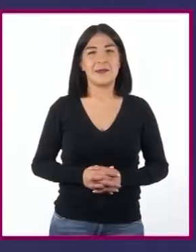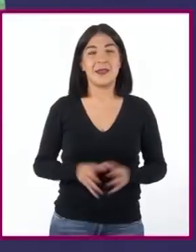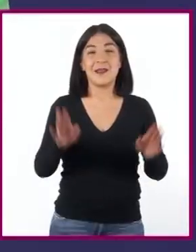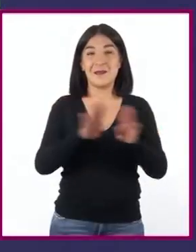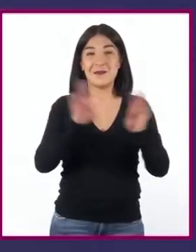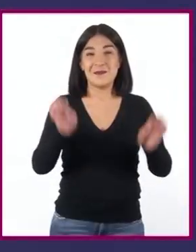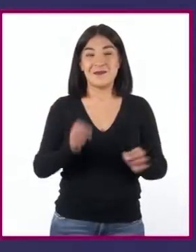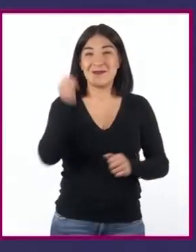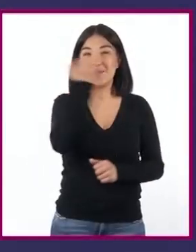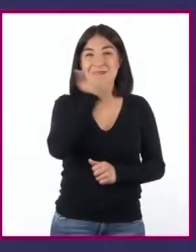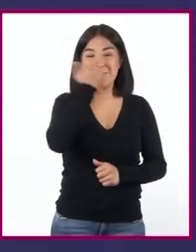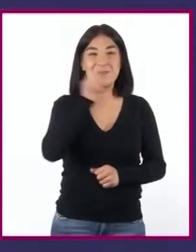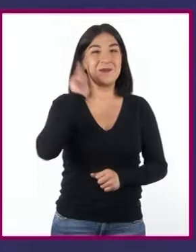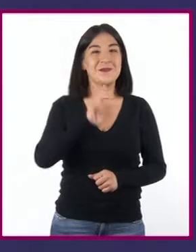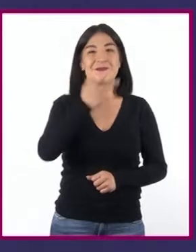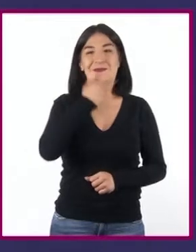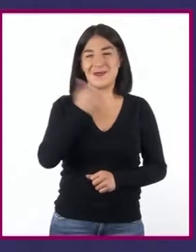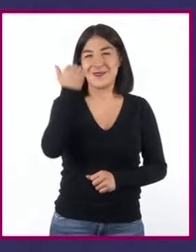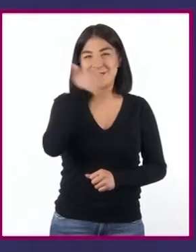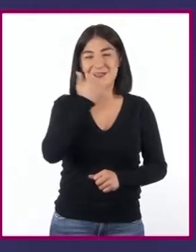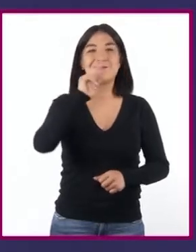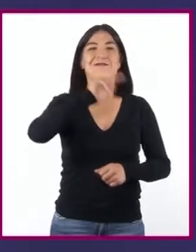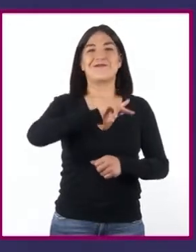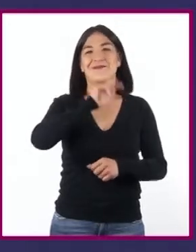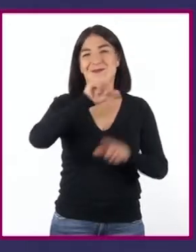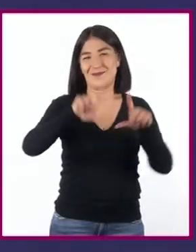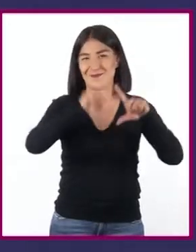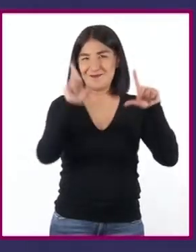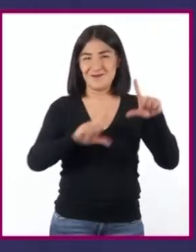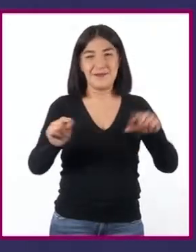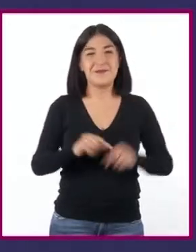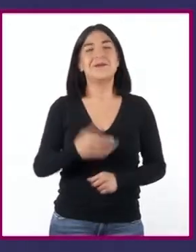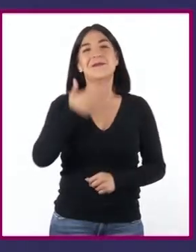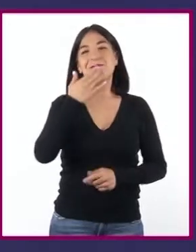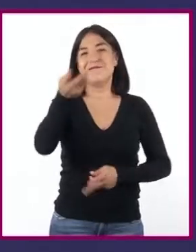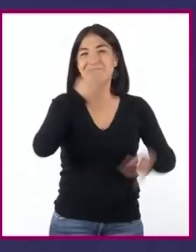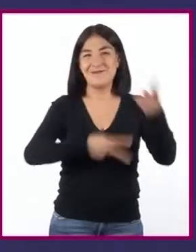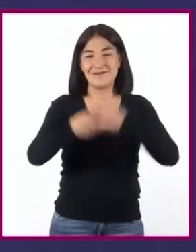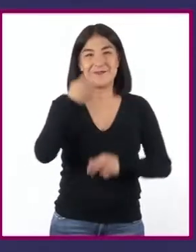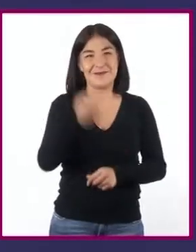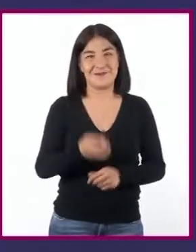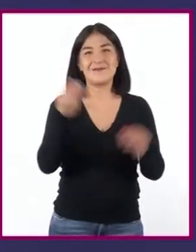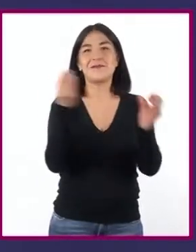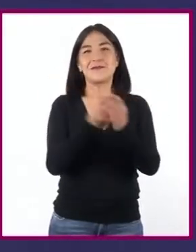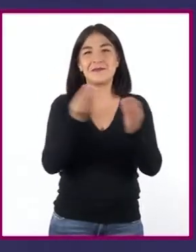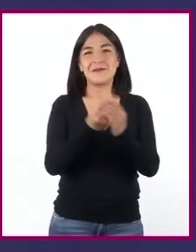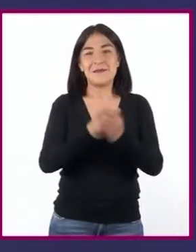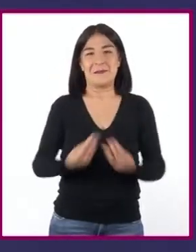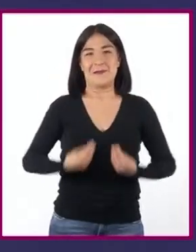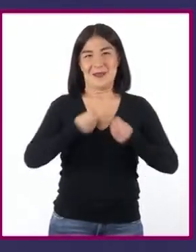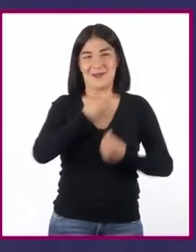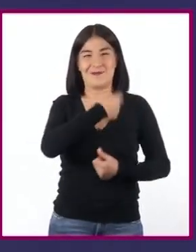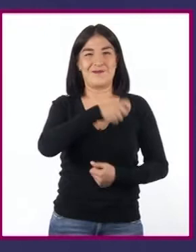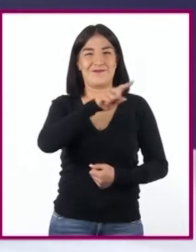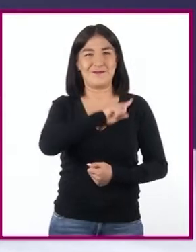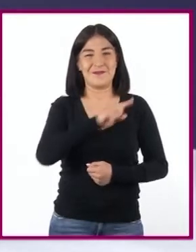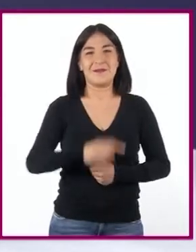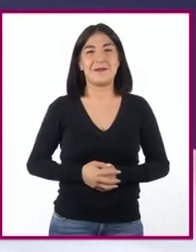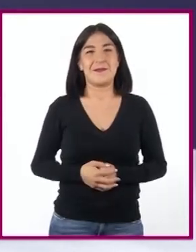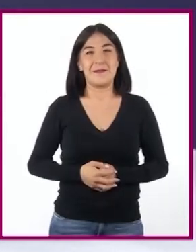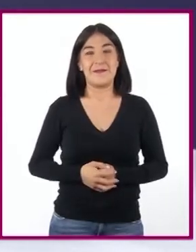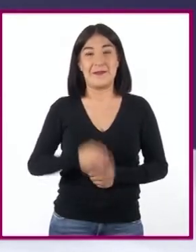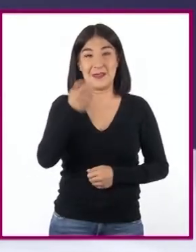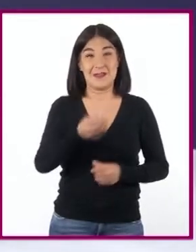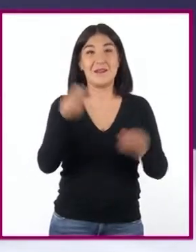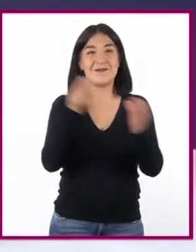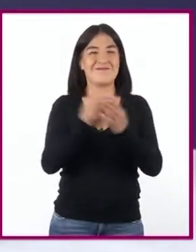¿Cómo están, alumnas y alumnos de secundaria de todo el país? Les damos la más cordial bienvenida a esta sesión de Vida Saludable. En la